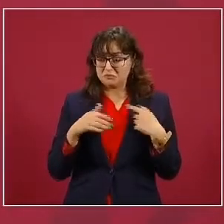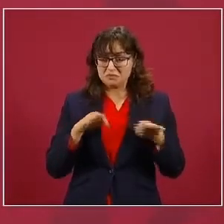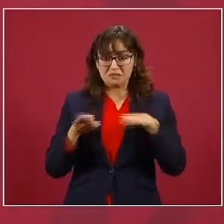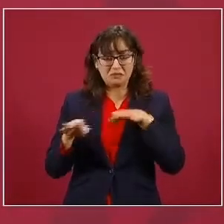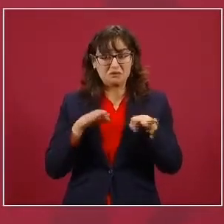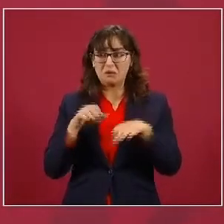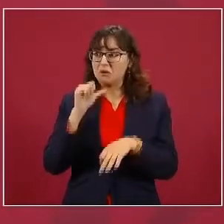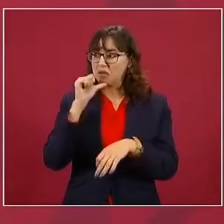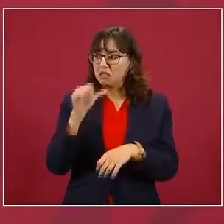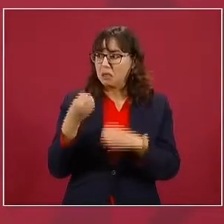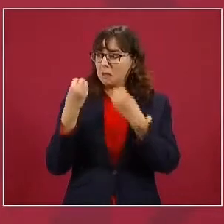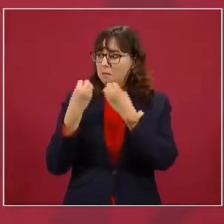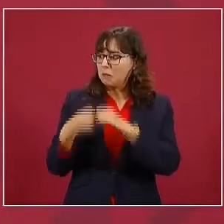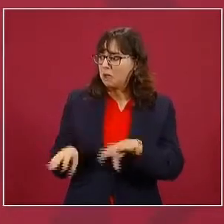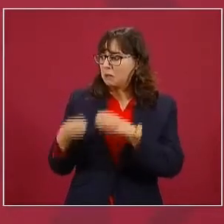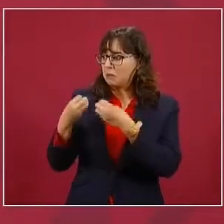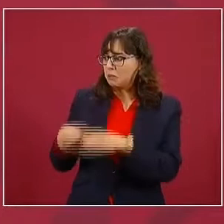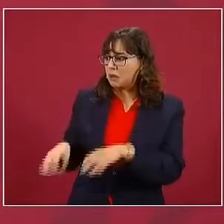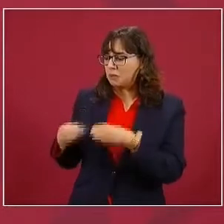Afortunadamente,